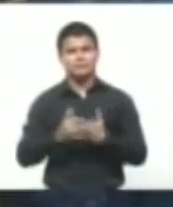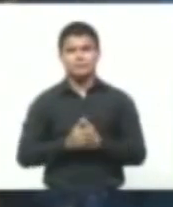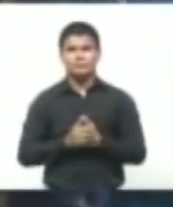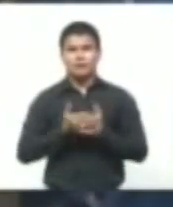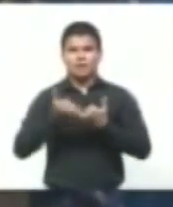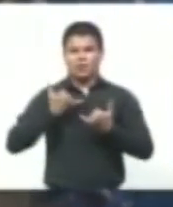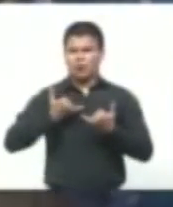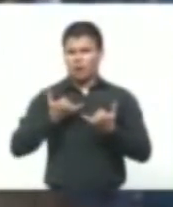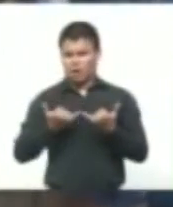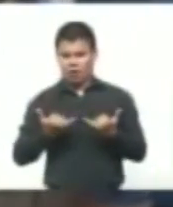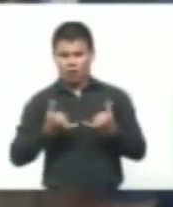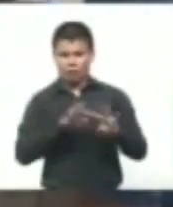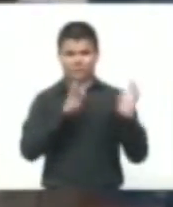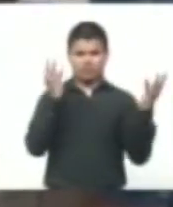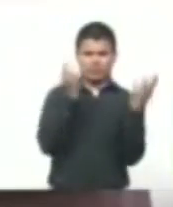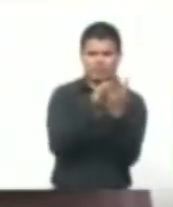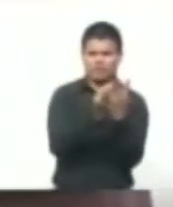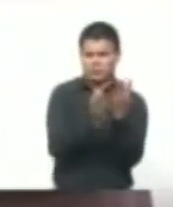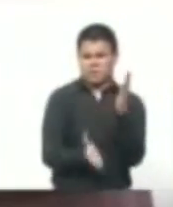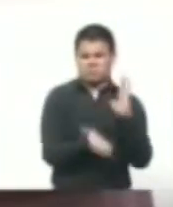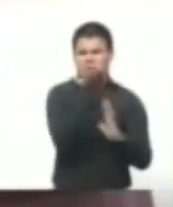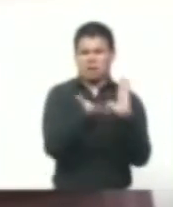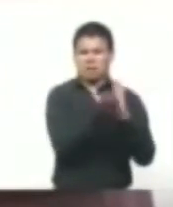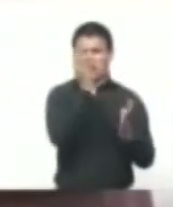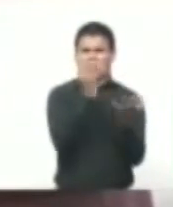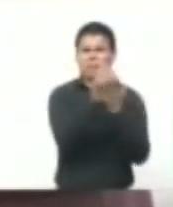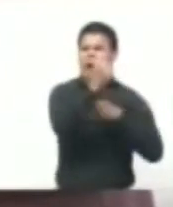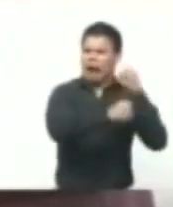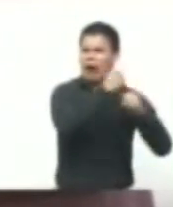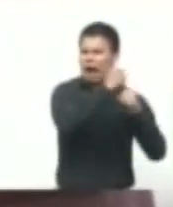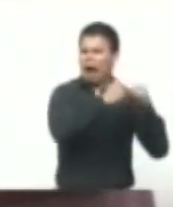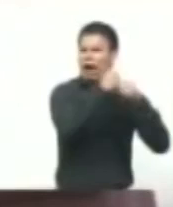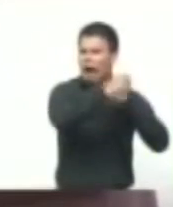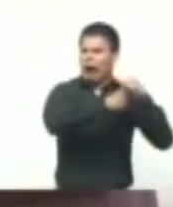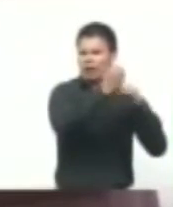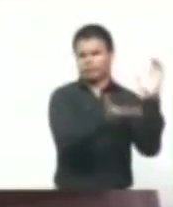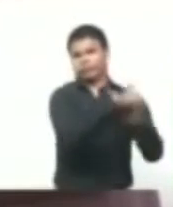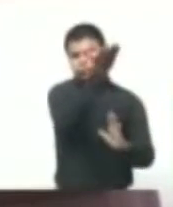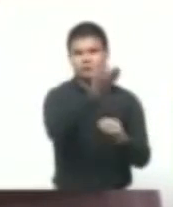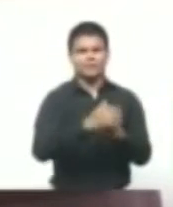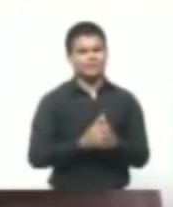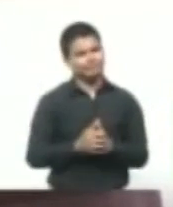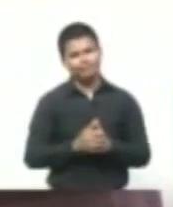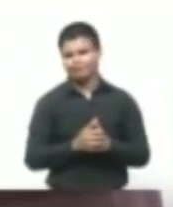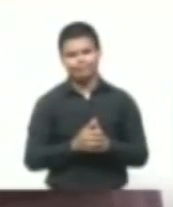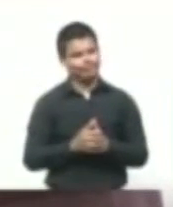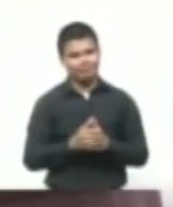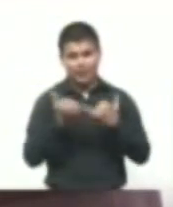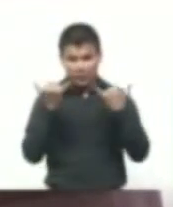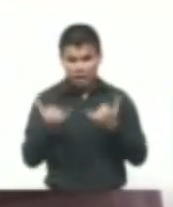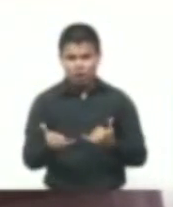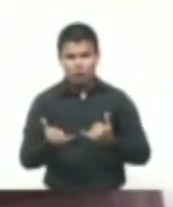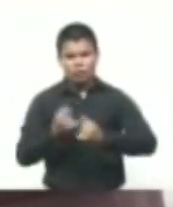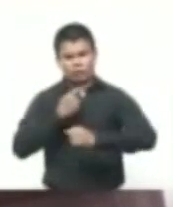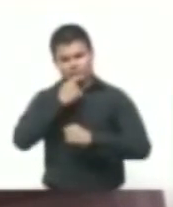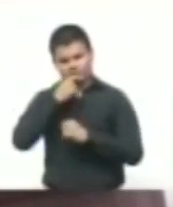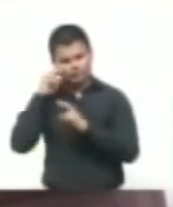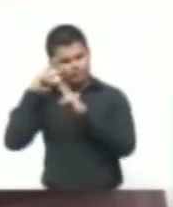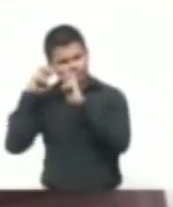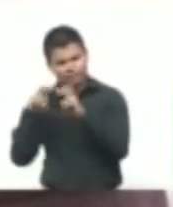más fuertes las que solucionarán este flagelo. La pena aumentada sin que se estudien las causas que generan el